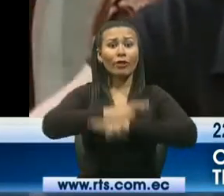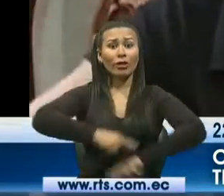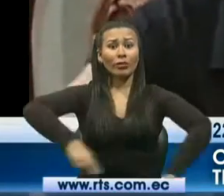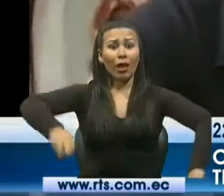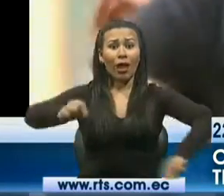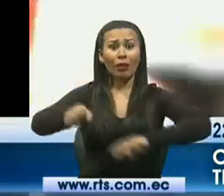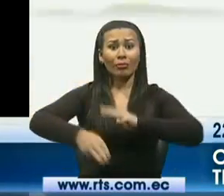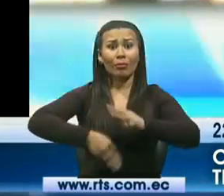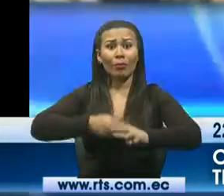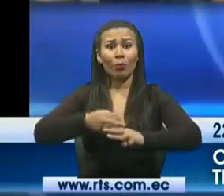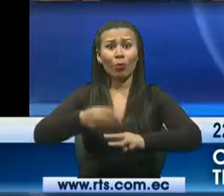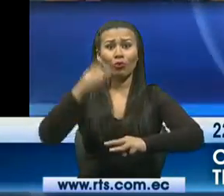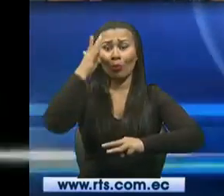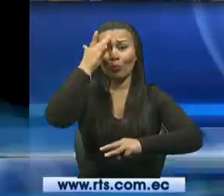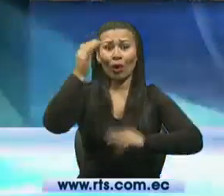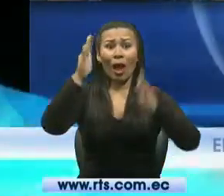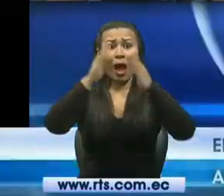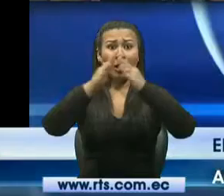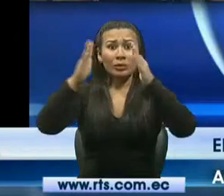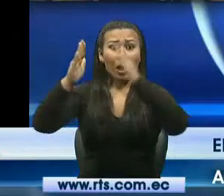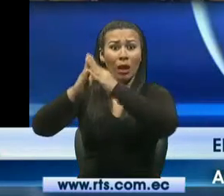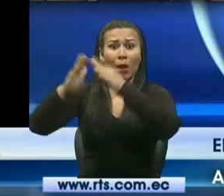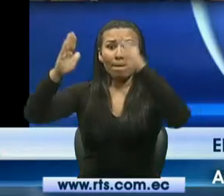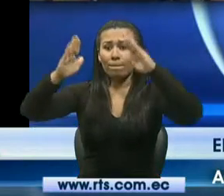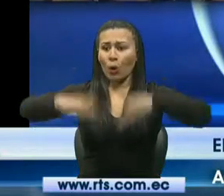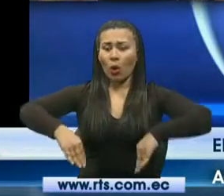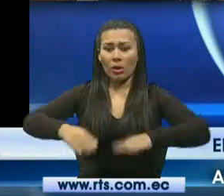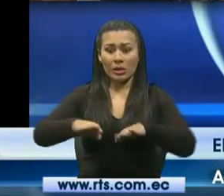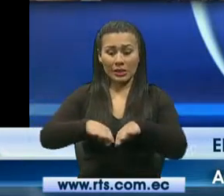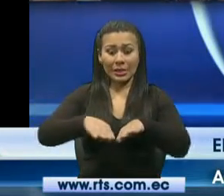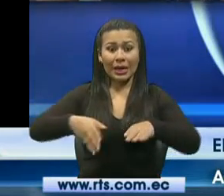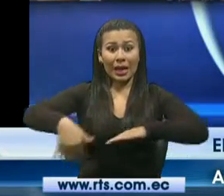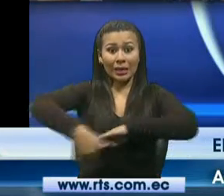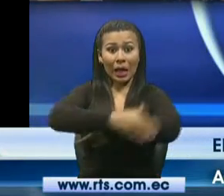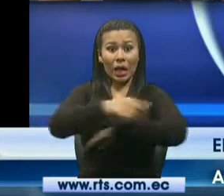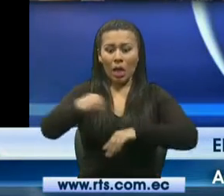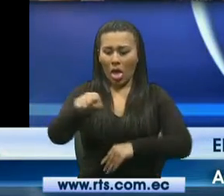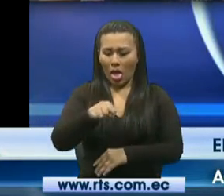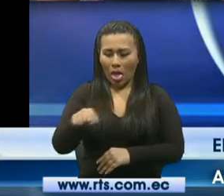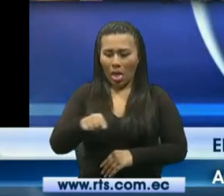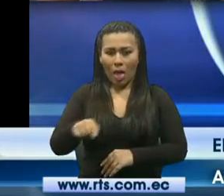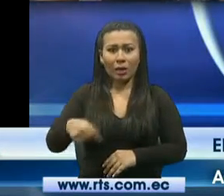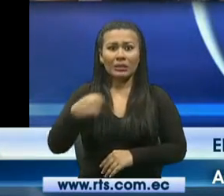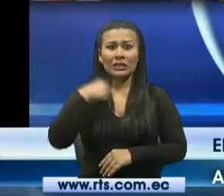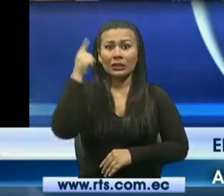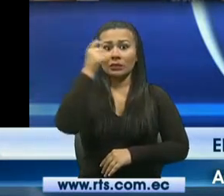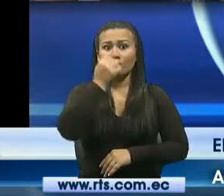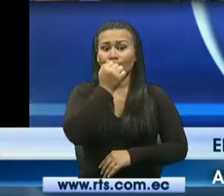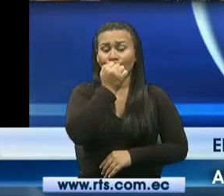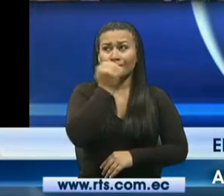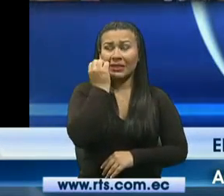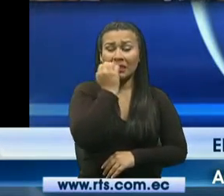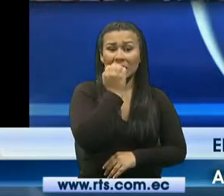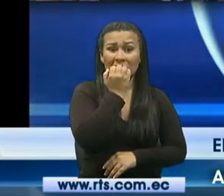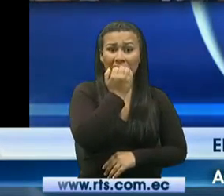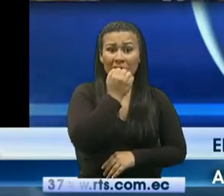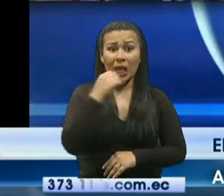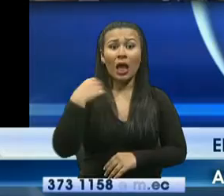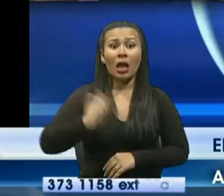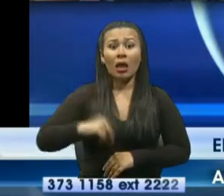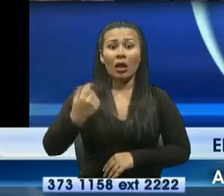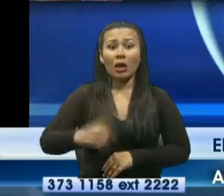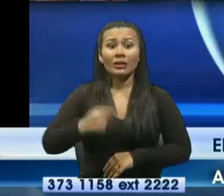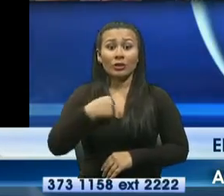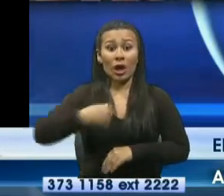casas, todas las casas caídas, las calles cuarteadas, me metía por una calle para poder llegar a mi casa, o sea, yo iba en la